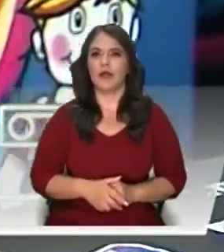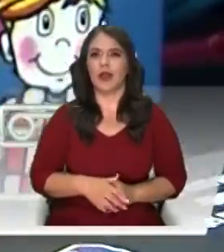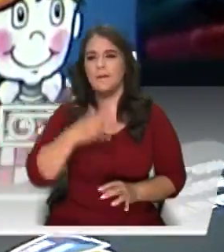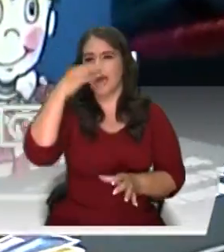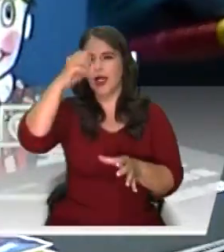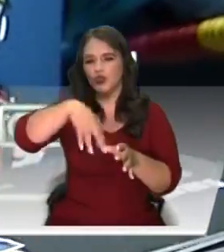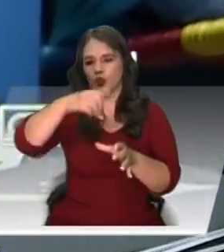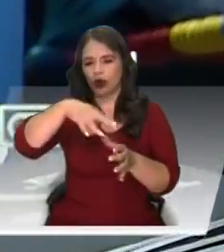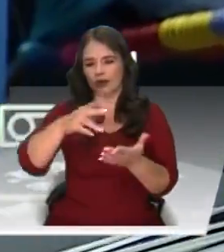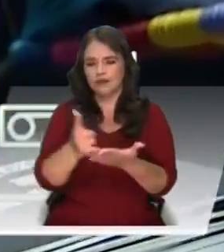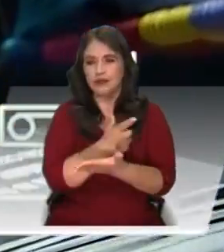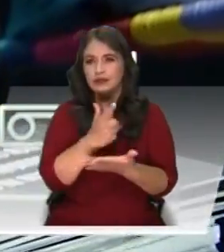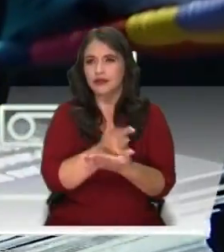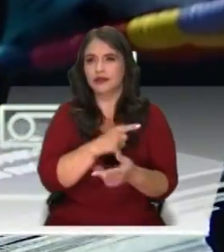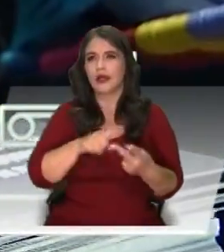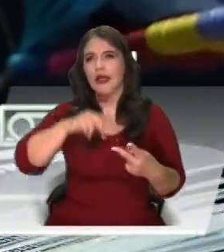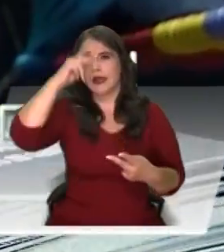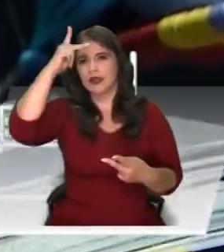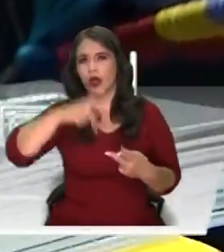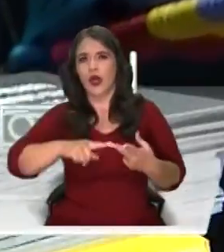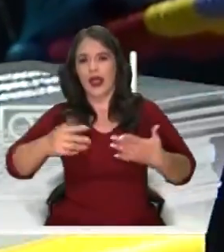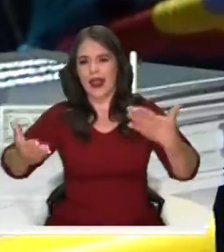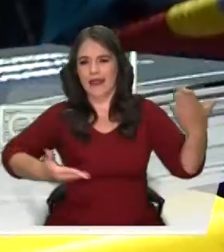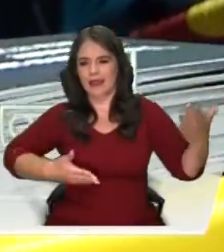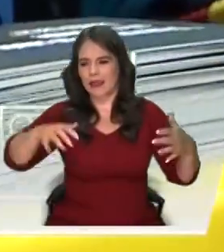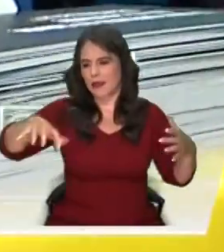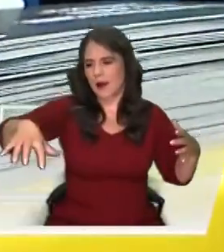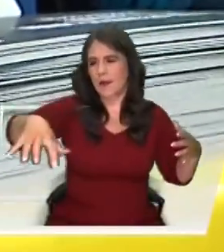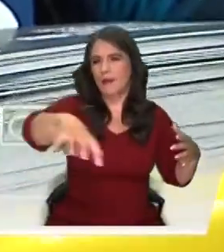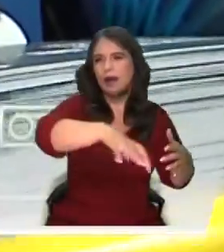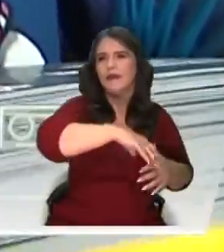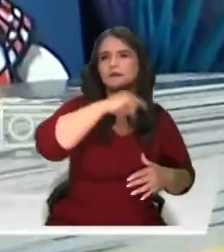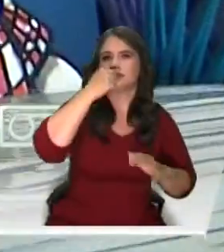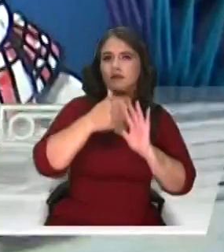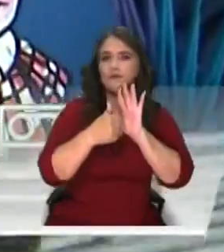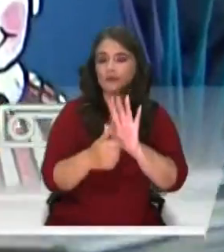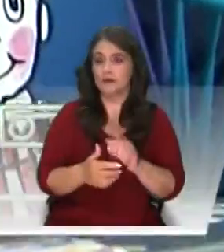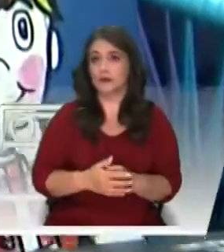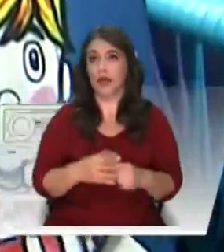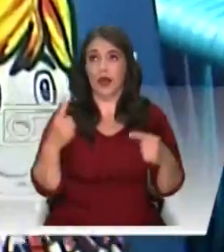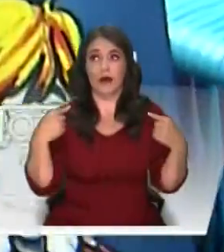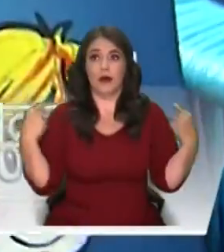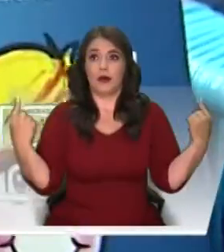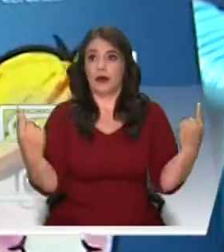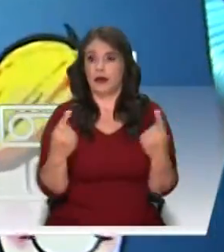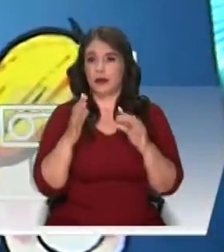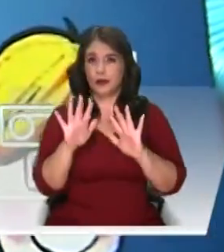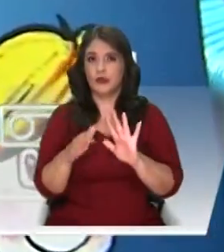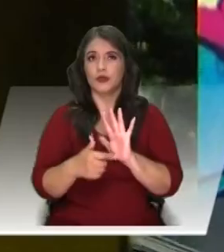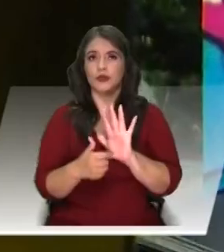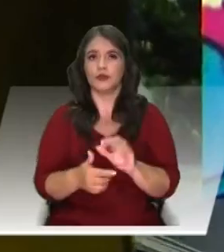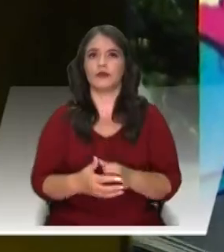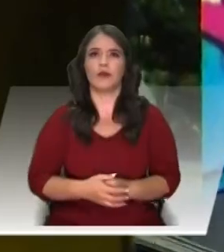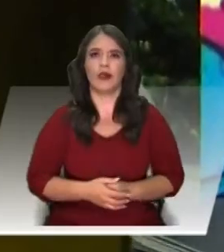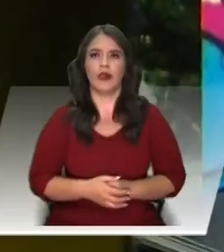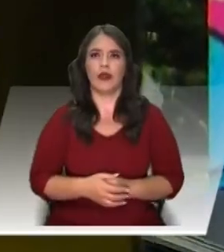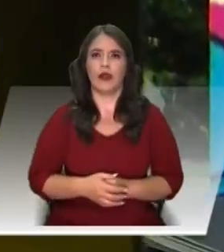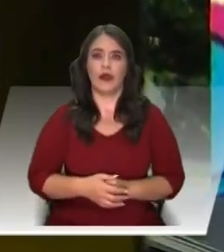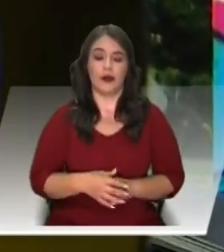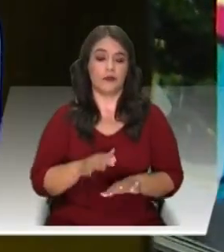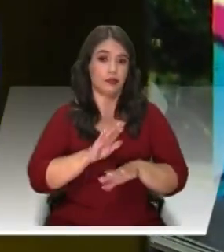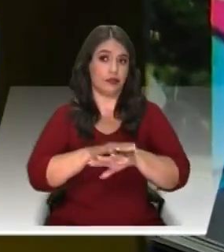basuras y personajes de centros comerciales son algunos de los textos que existen para todo tipo de público y que invitan a una